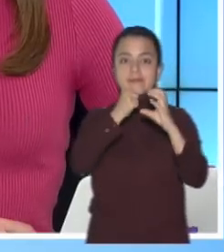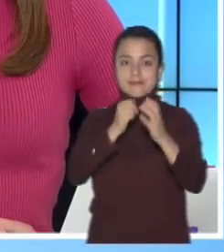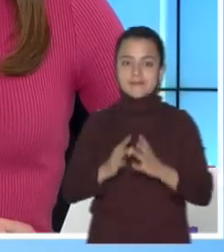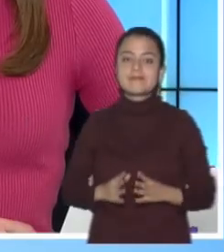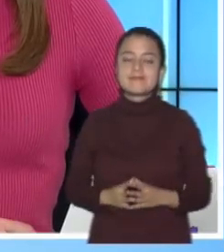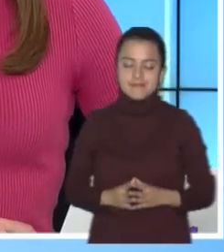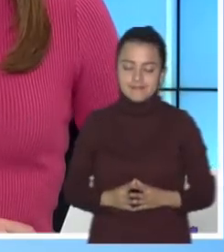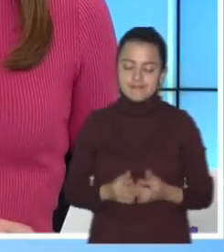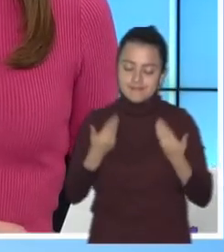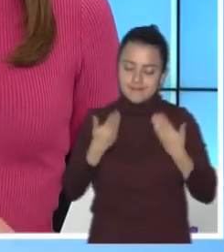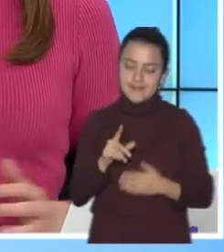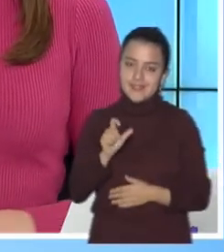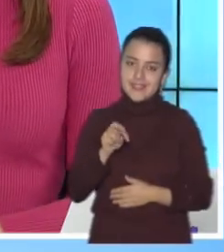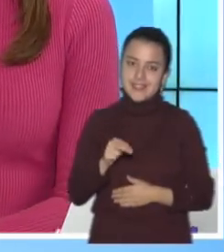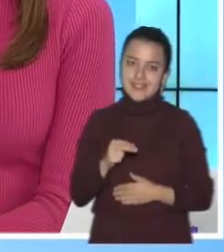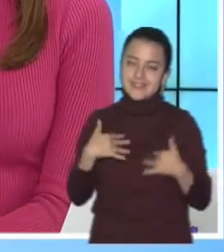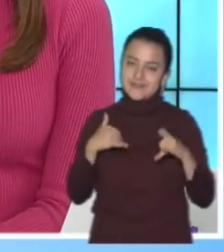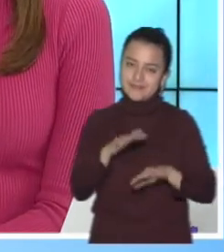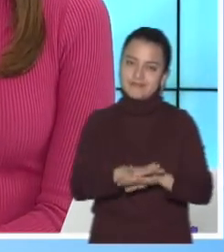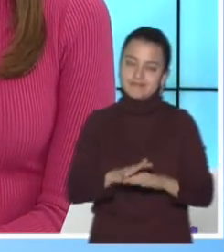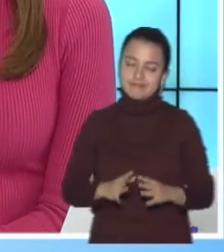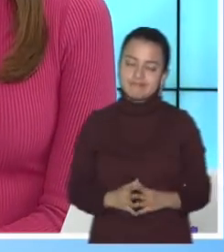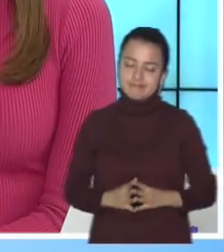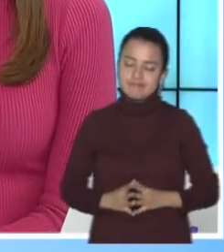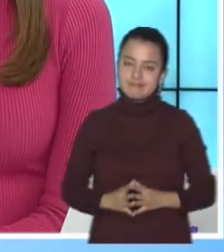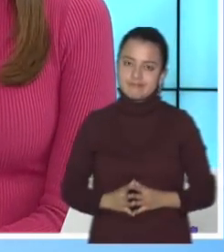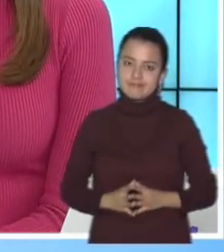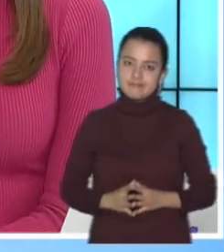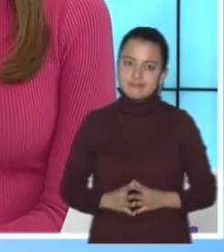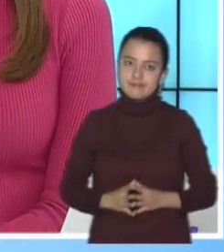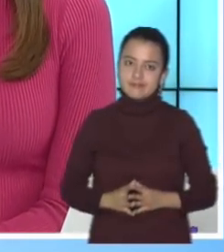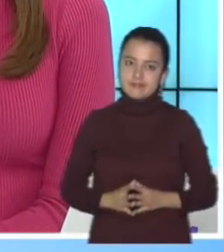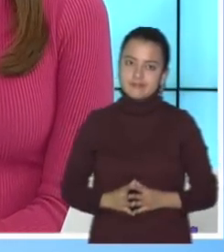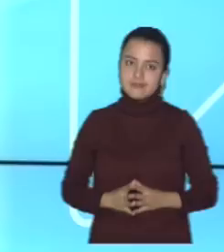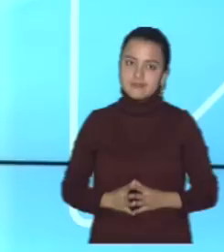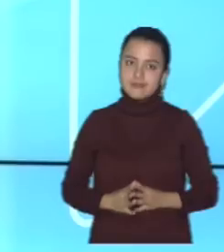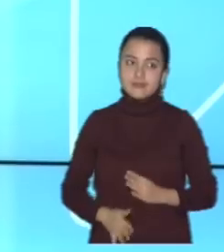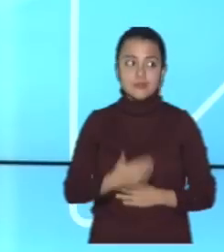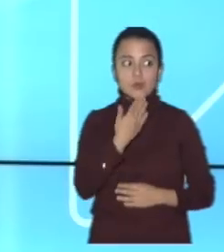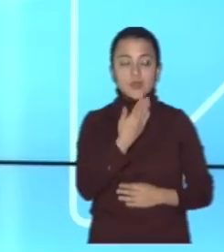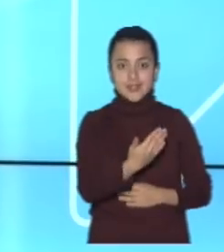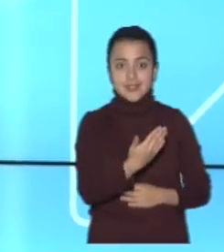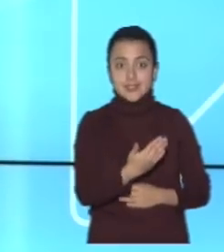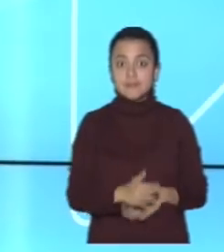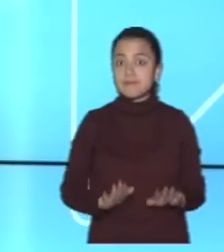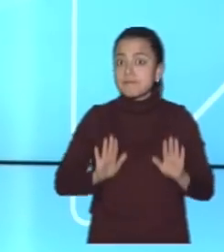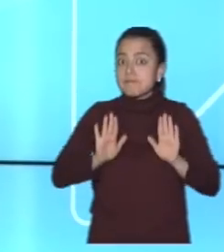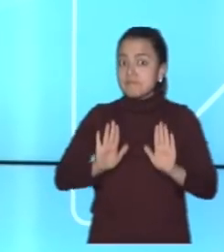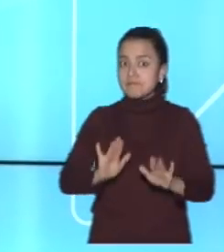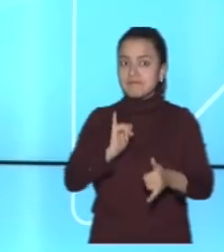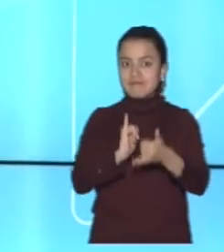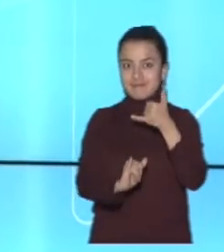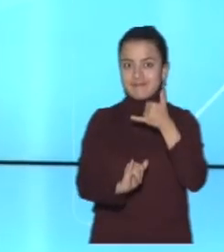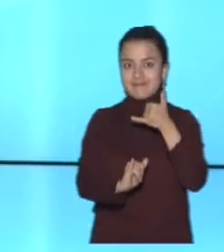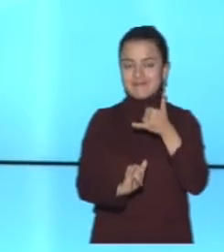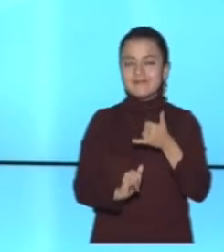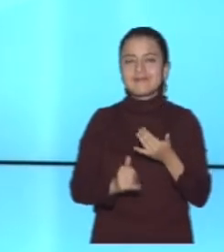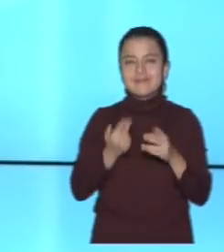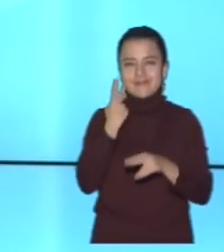1 CMI informó Ana Mercedes Ariza. Feliz tarde para todos. Ana Mercedes, muchas gracias. Hasta aquí la información en Noticentro